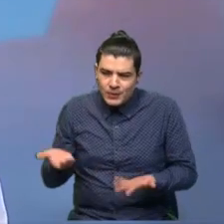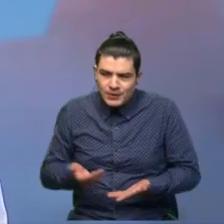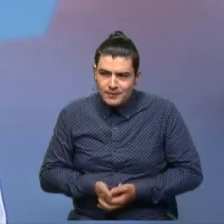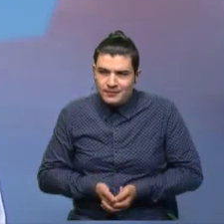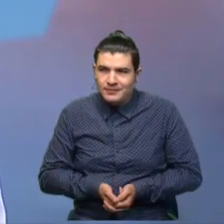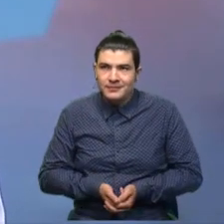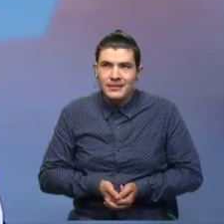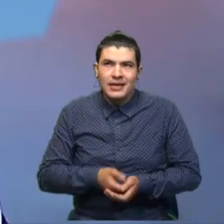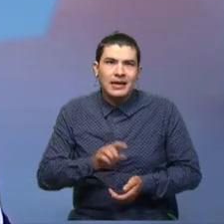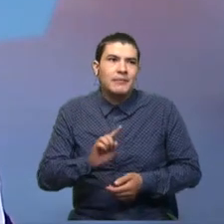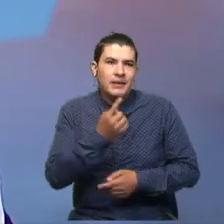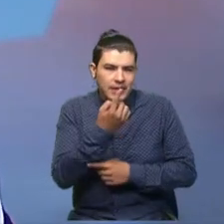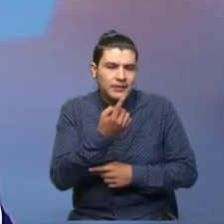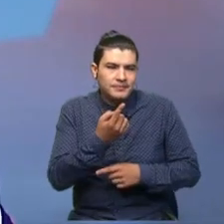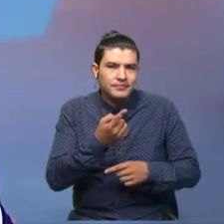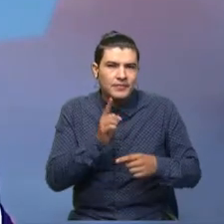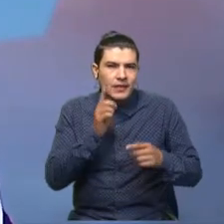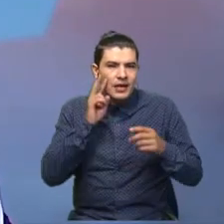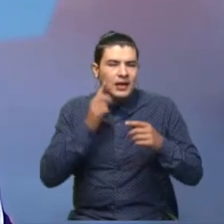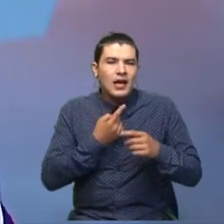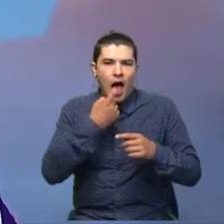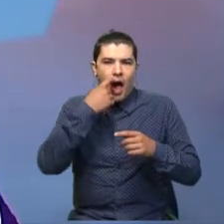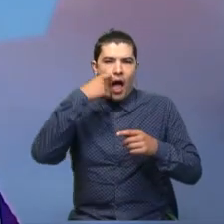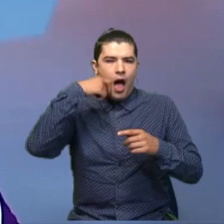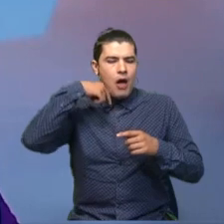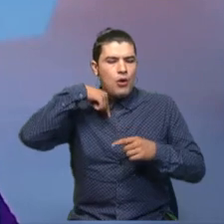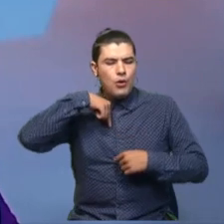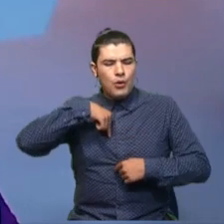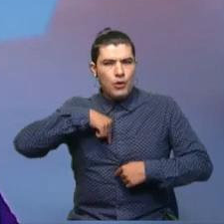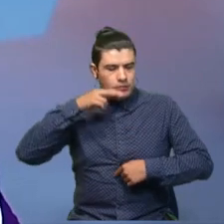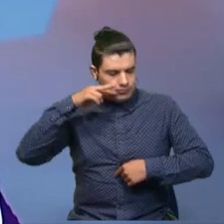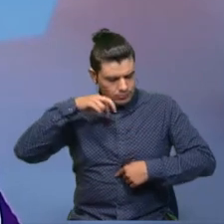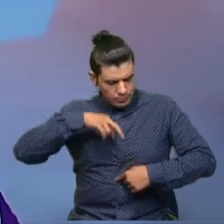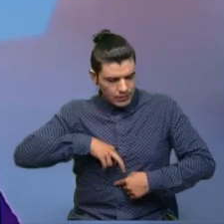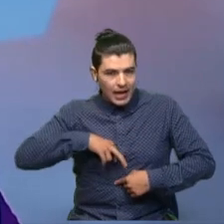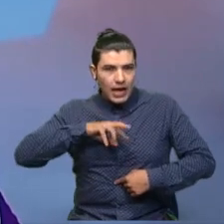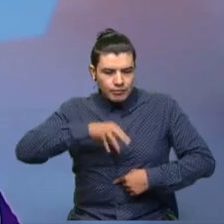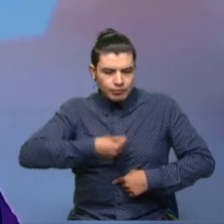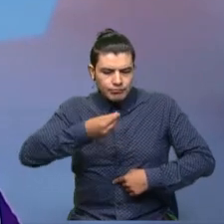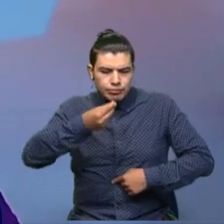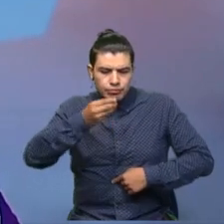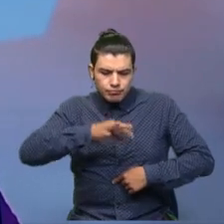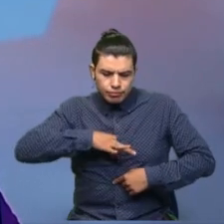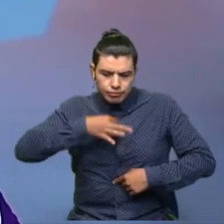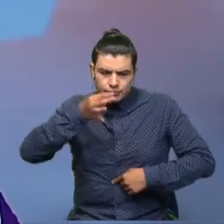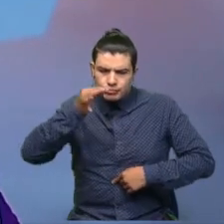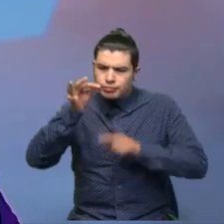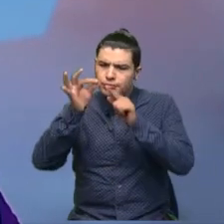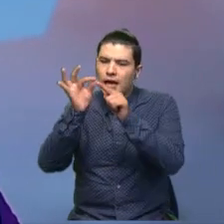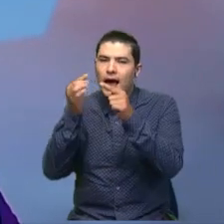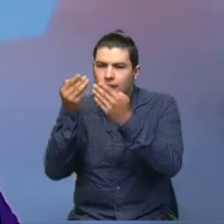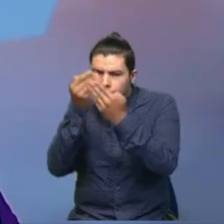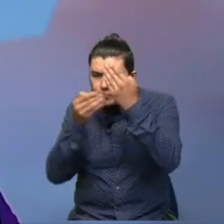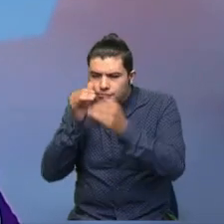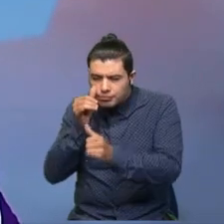va a ser dado por una endoscopia. Muchas veces esta endoscopia se acompaña de la biopsia para estudiar el tejido epitelial de